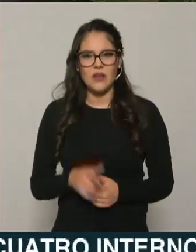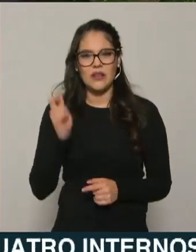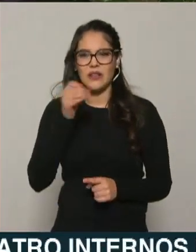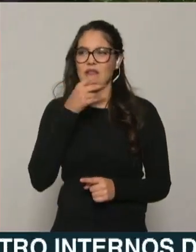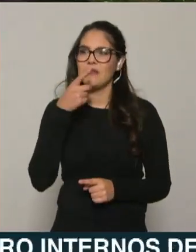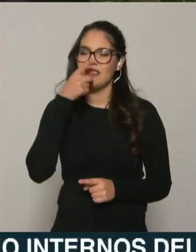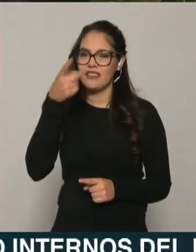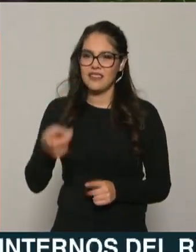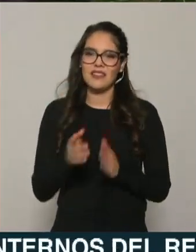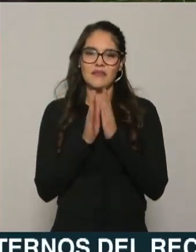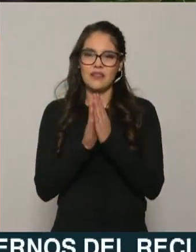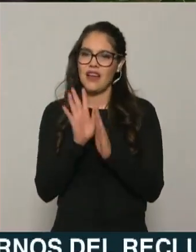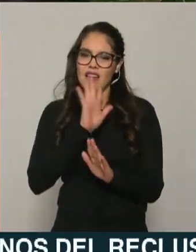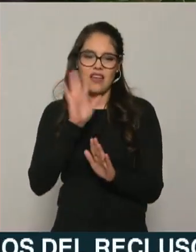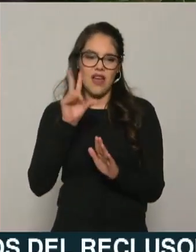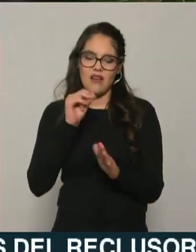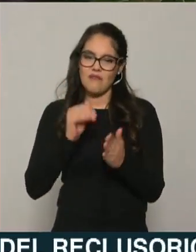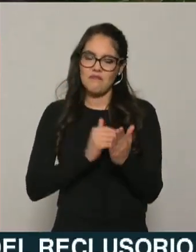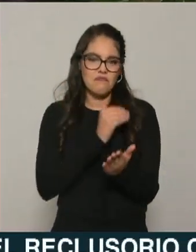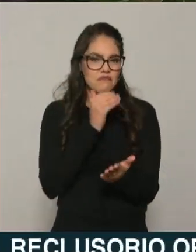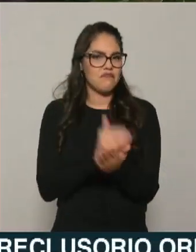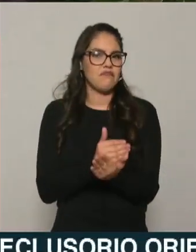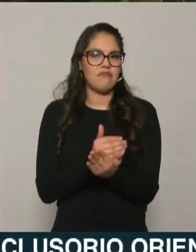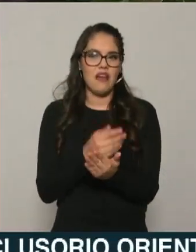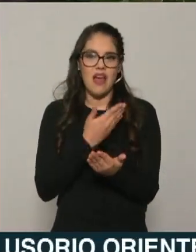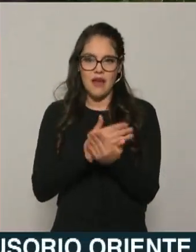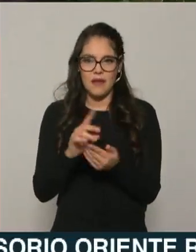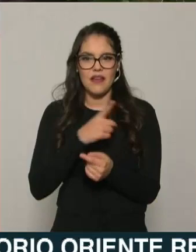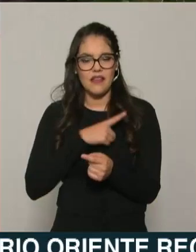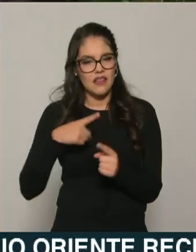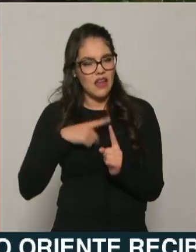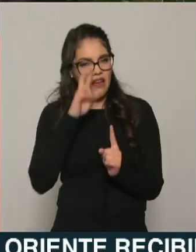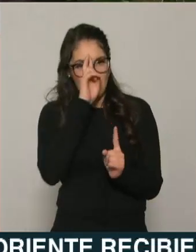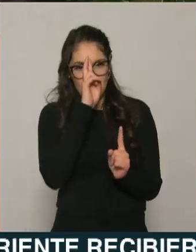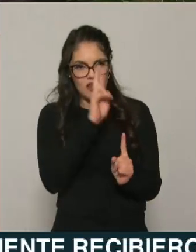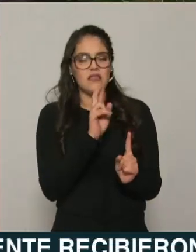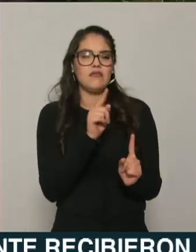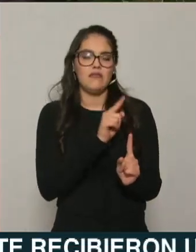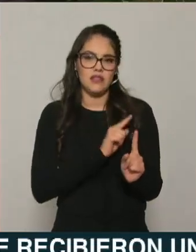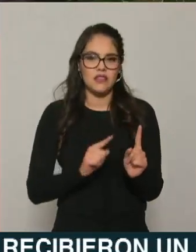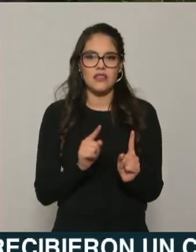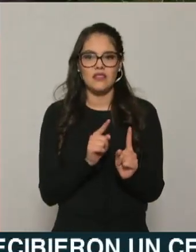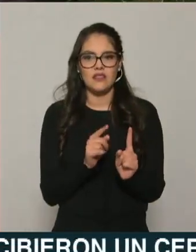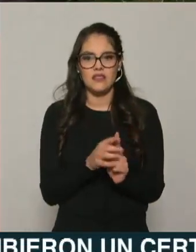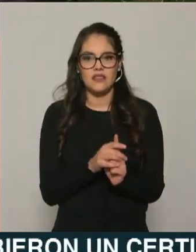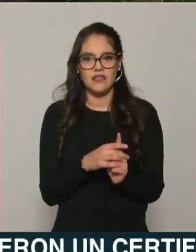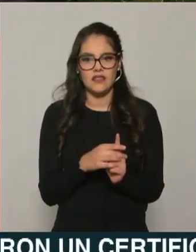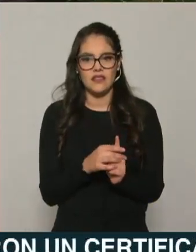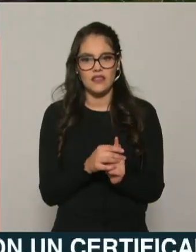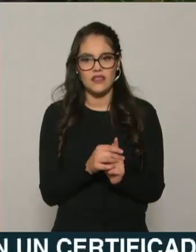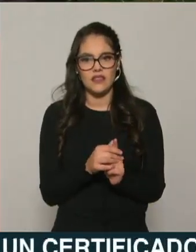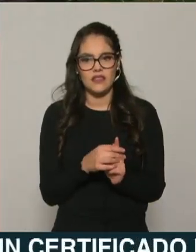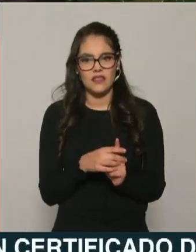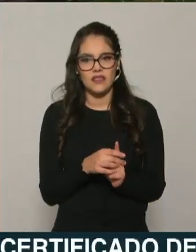Que yo no les haga bullying. Que los respeten y que también